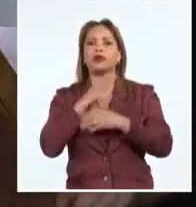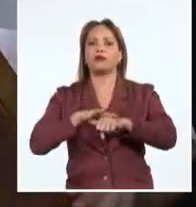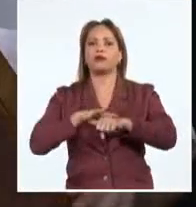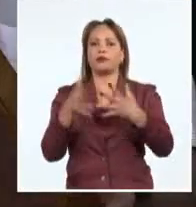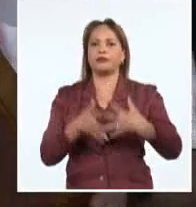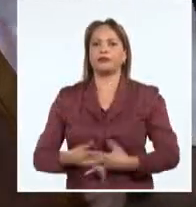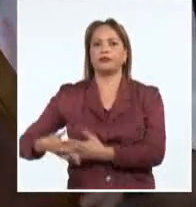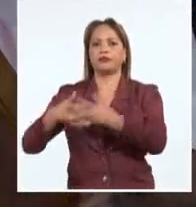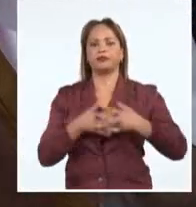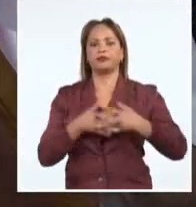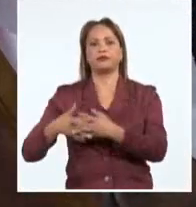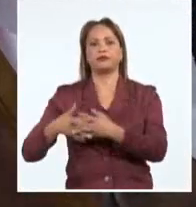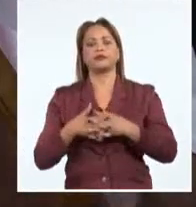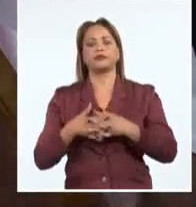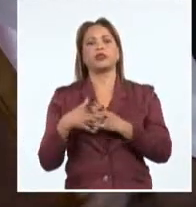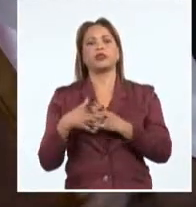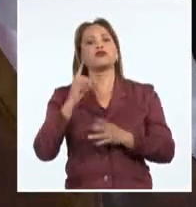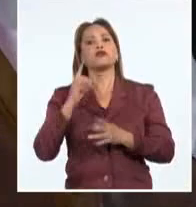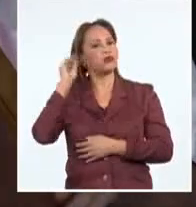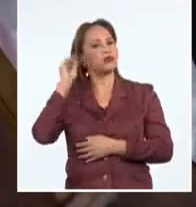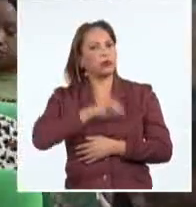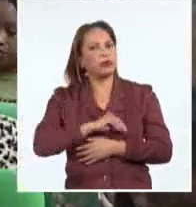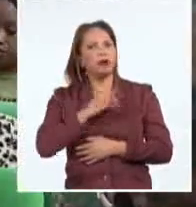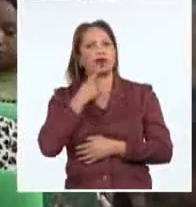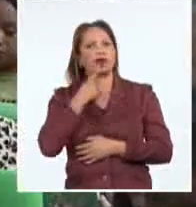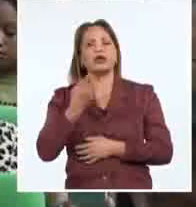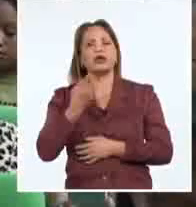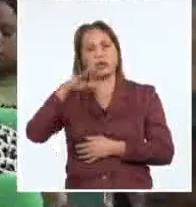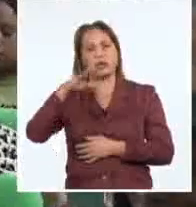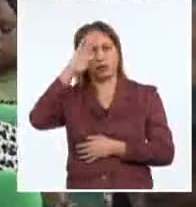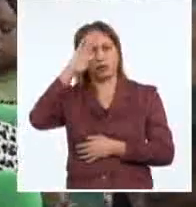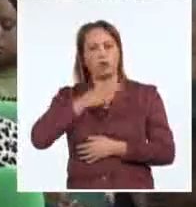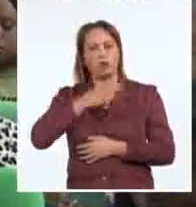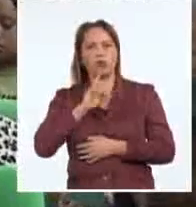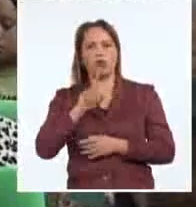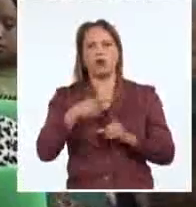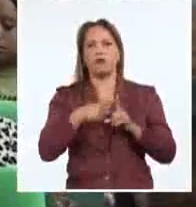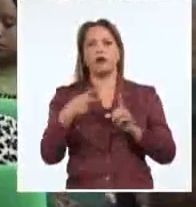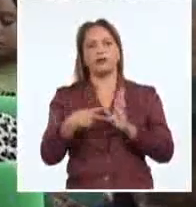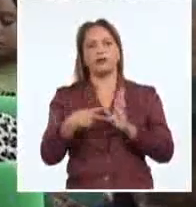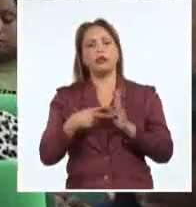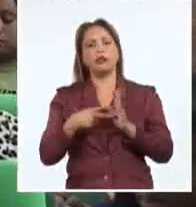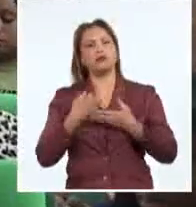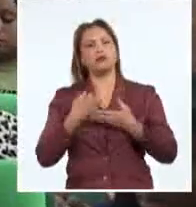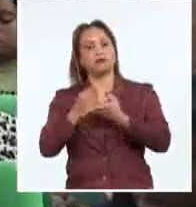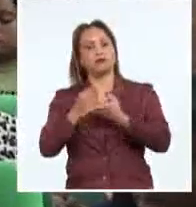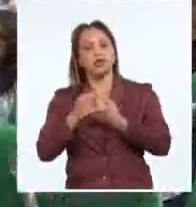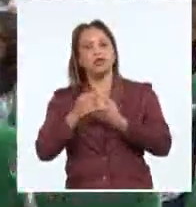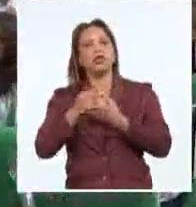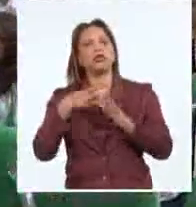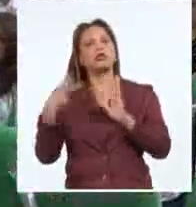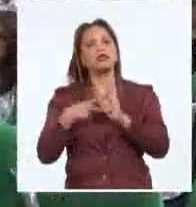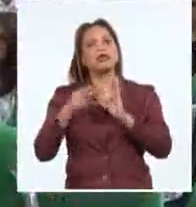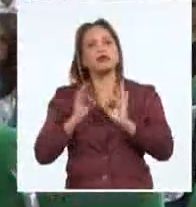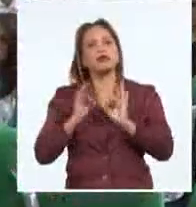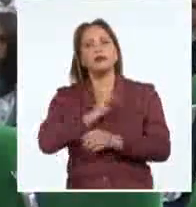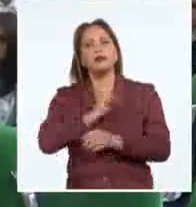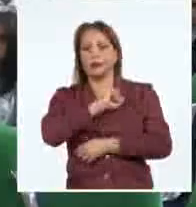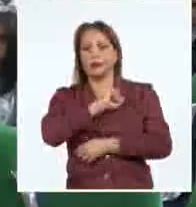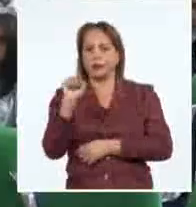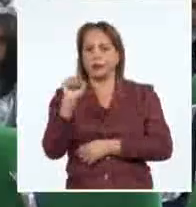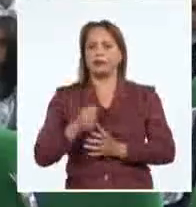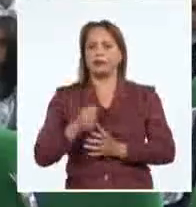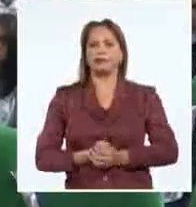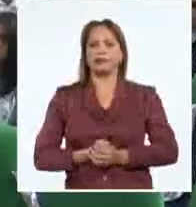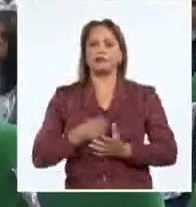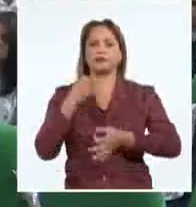Estados Unidos. Estamos seguros que el valiente pueblo sirio continuará resistiendo y vencerá, acotó Álvarez García. A